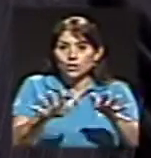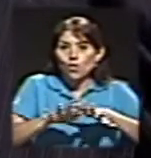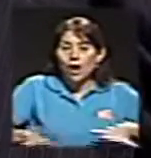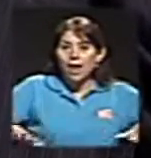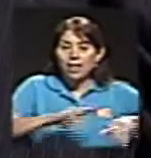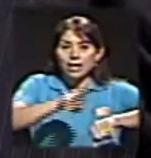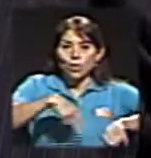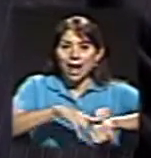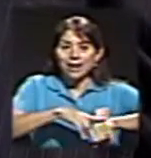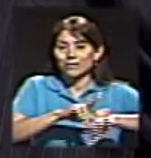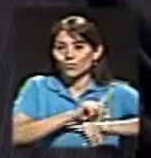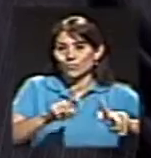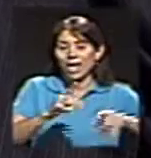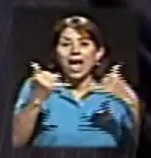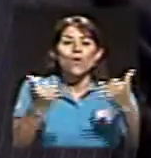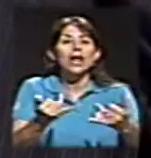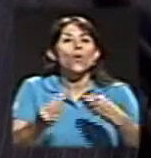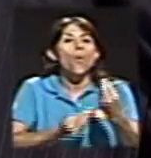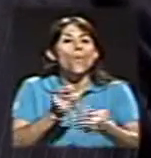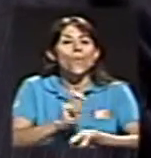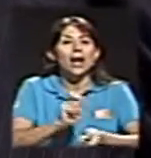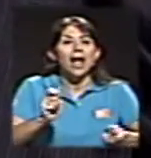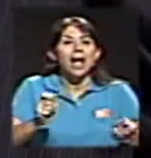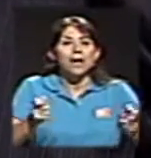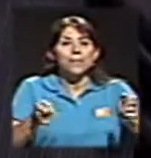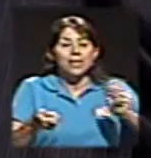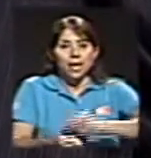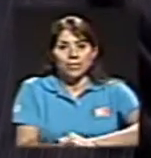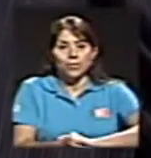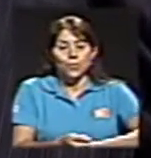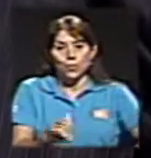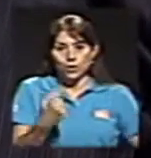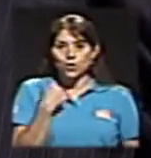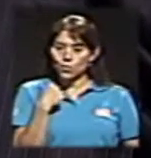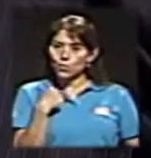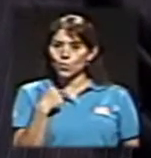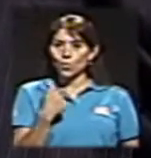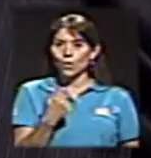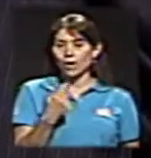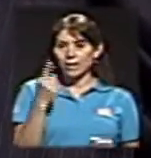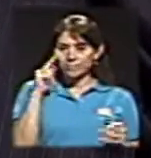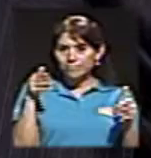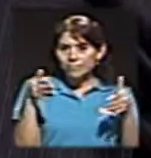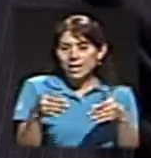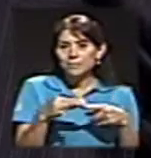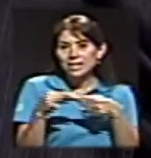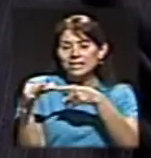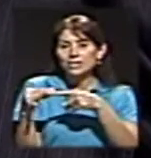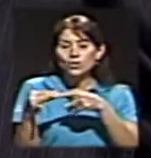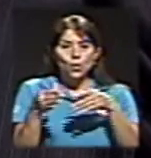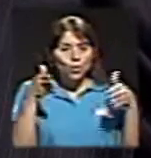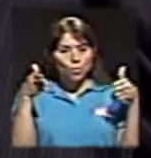ese balance va cambiando en un banco, ¿verdad? Y uno nota cierta especialización y ciertas líneas de negocio y ciertos